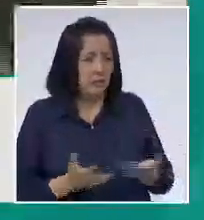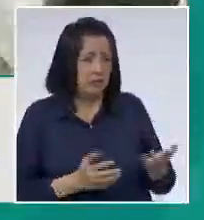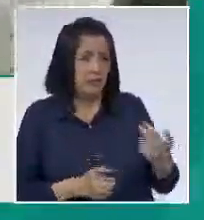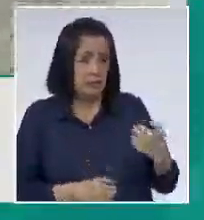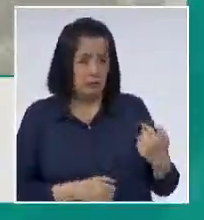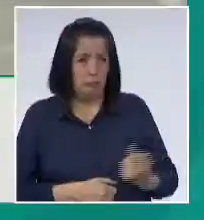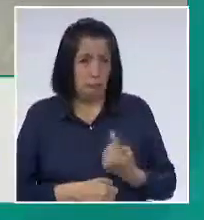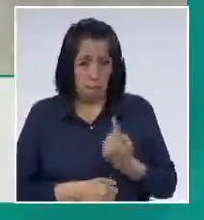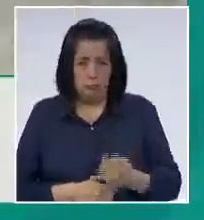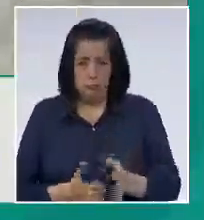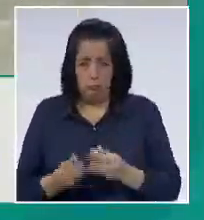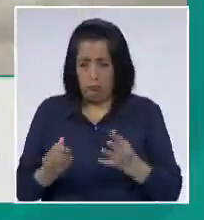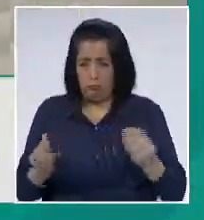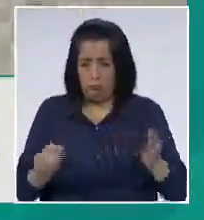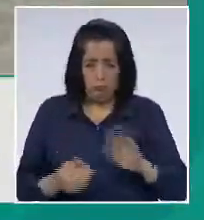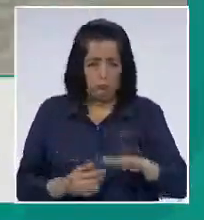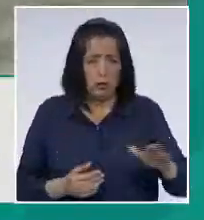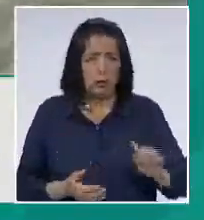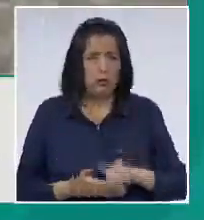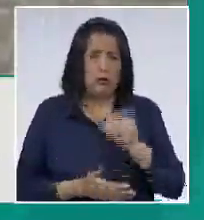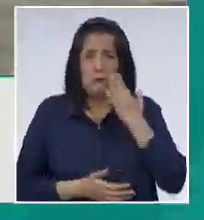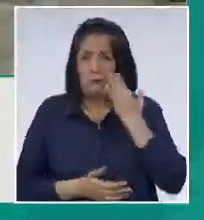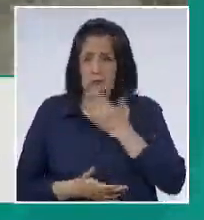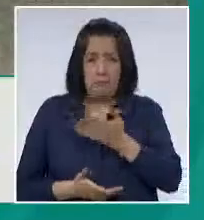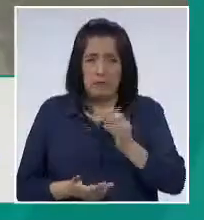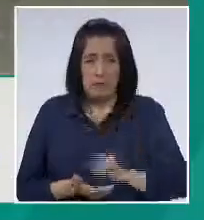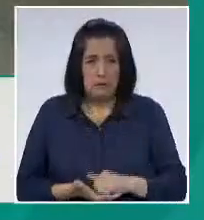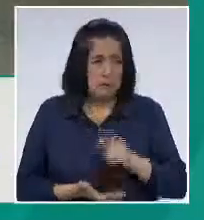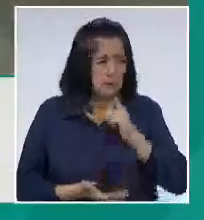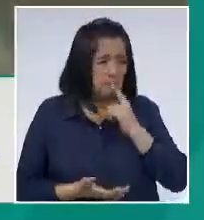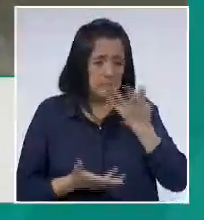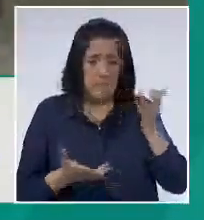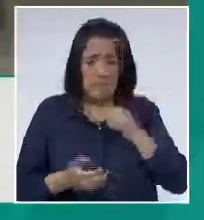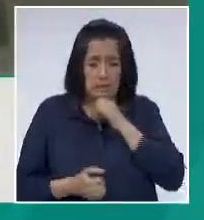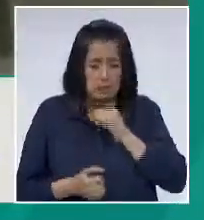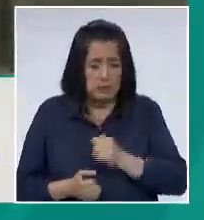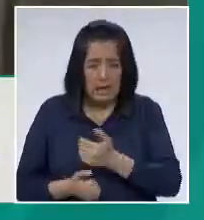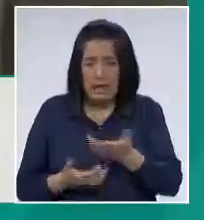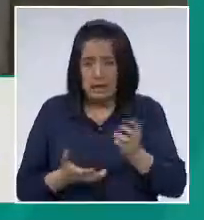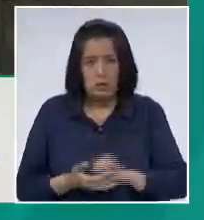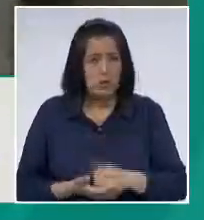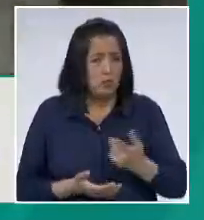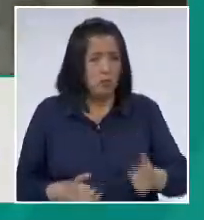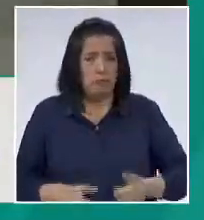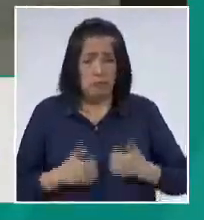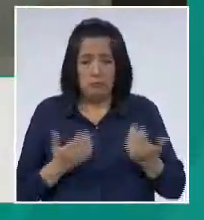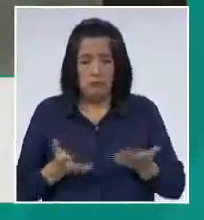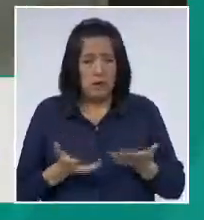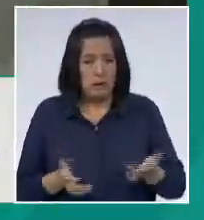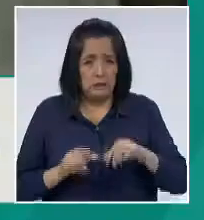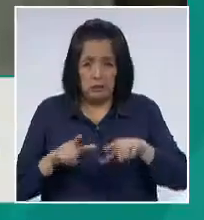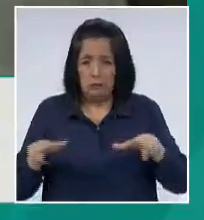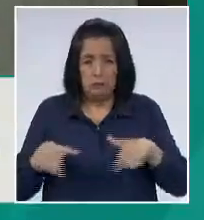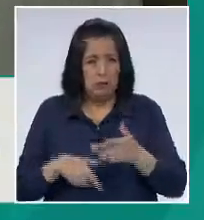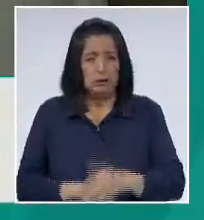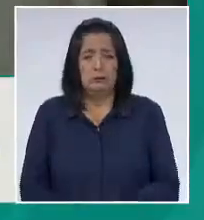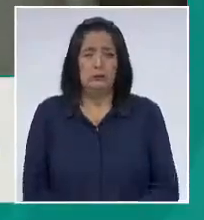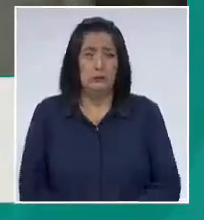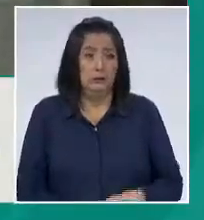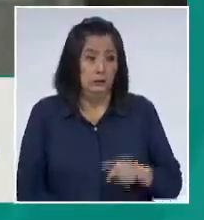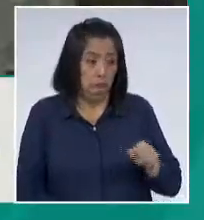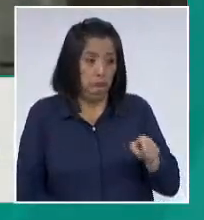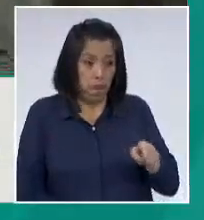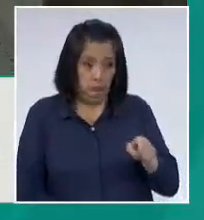uno nomás, son bastante niños, madres, y padres, ancianos, todos vivimos acá en la zona. ¿Usted también